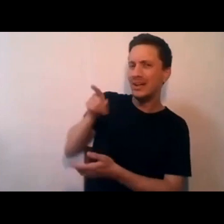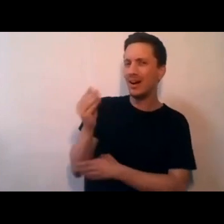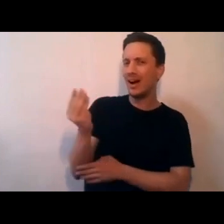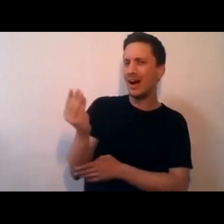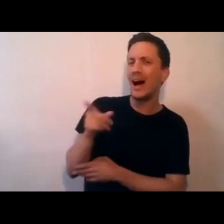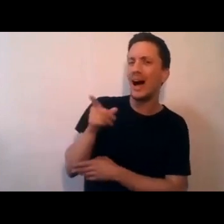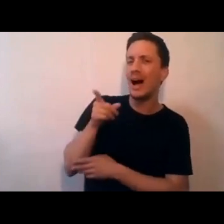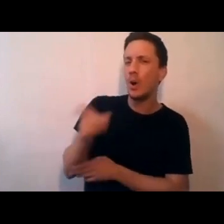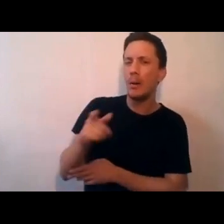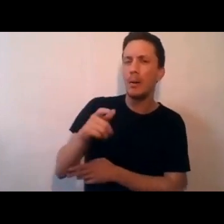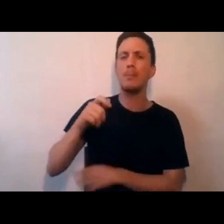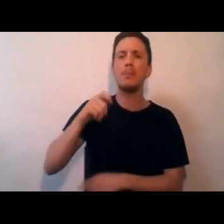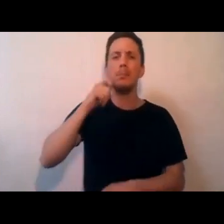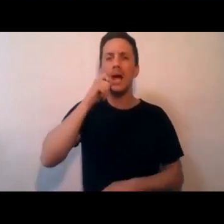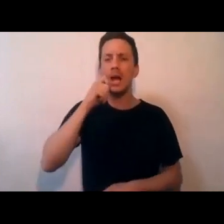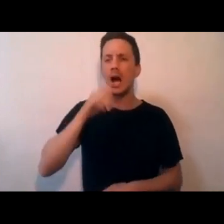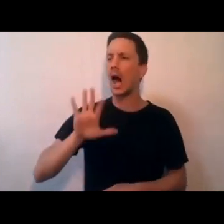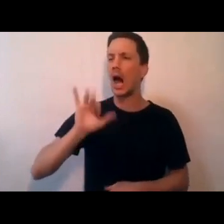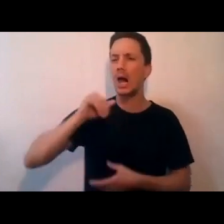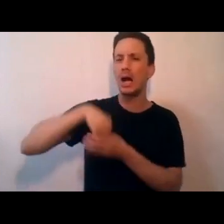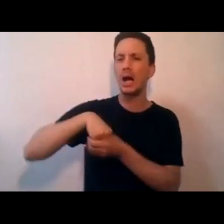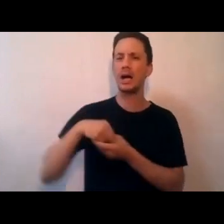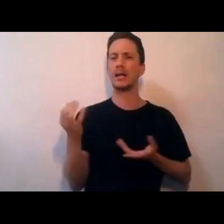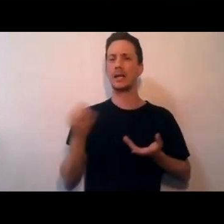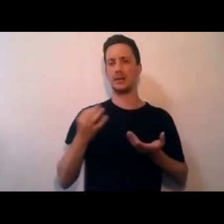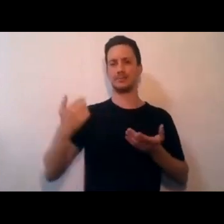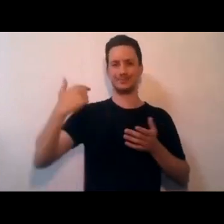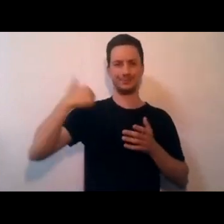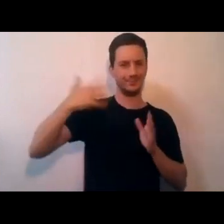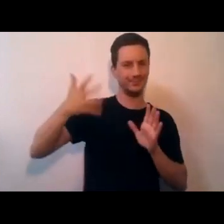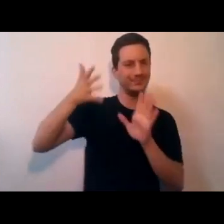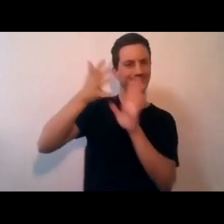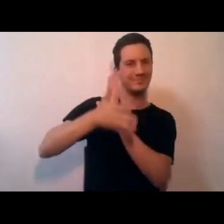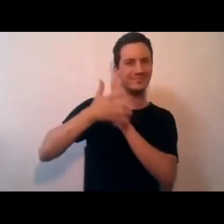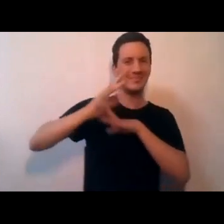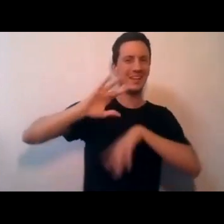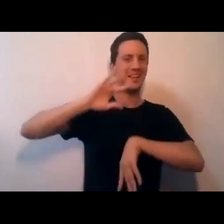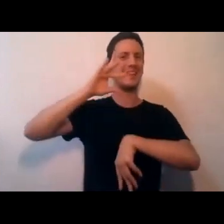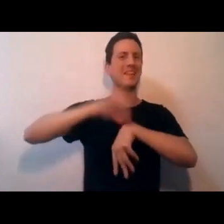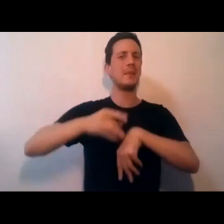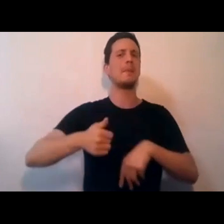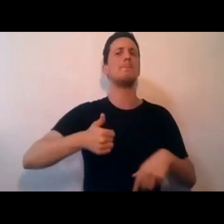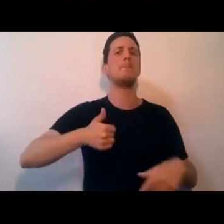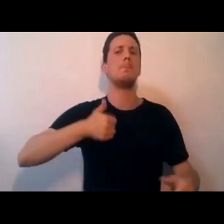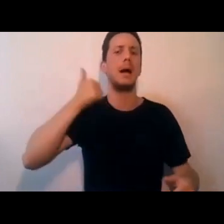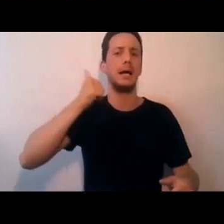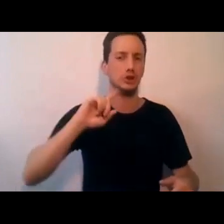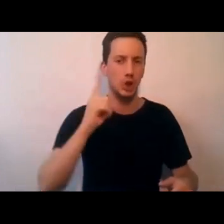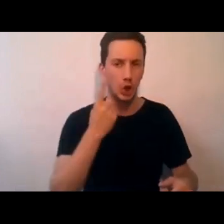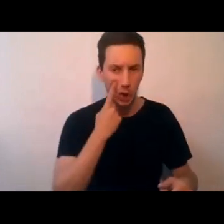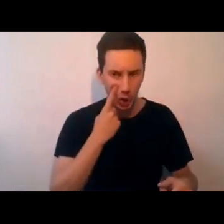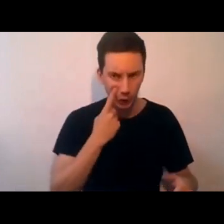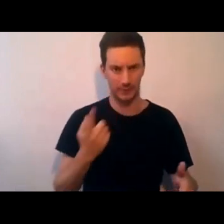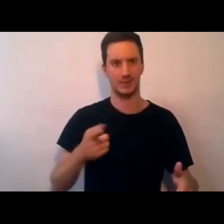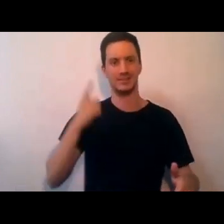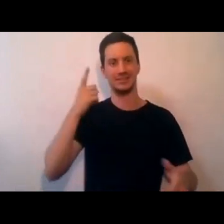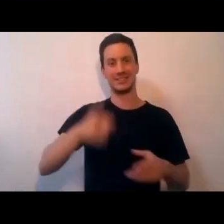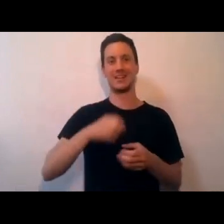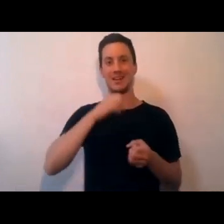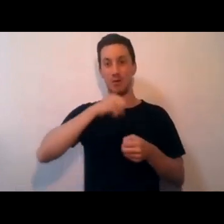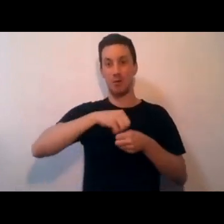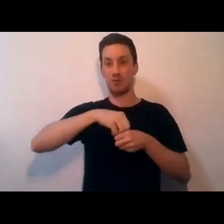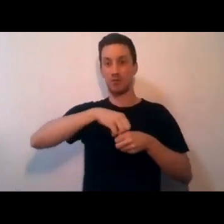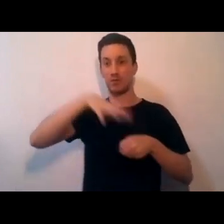pero yo he intentado pues, hablar de aquellas patologías que son más frecuentes. Dentro de las dermatosis inflamatorias hablaremos